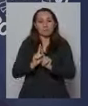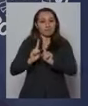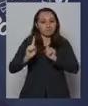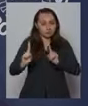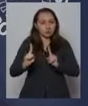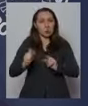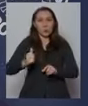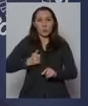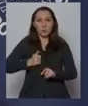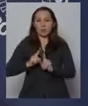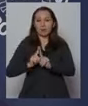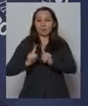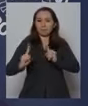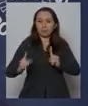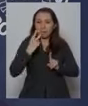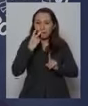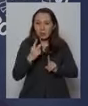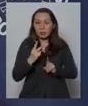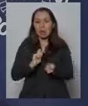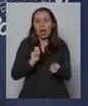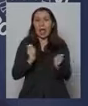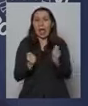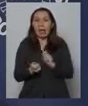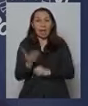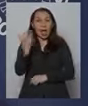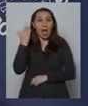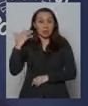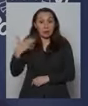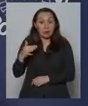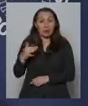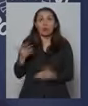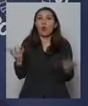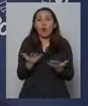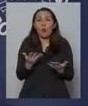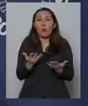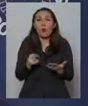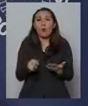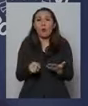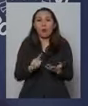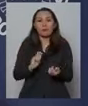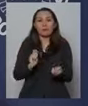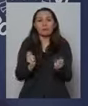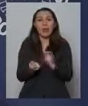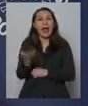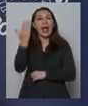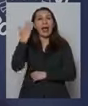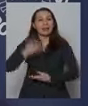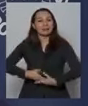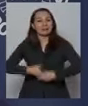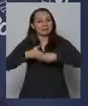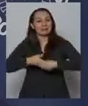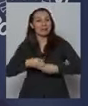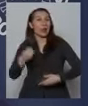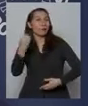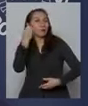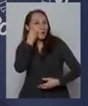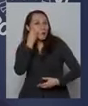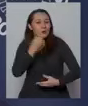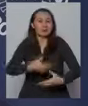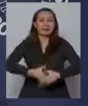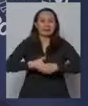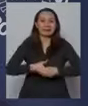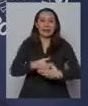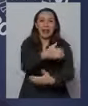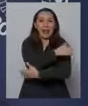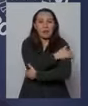distanciamiento social. Hemos cambiado conductas tan importantes como es cuando nos saludamos, darnos un beso, darnos la